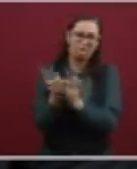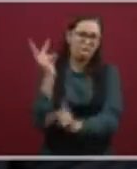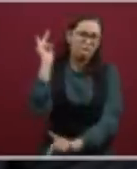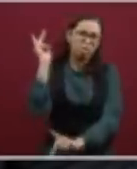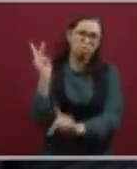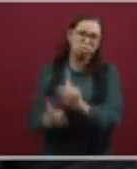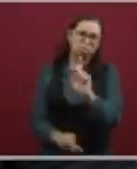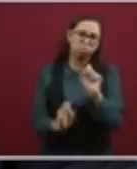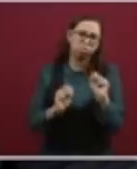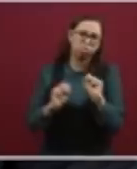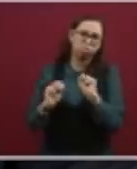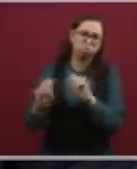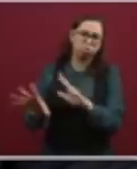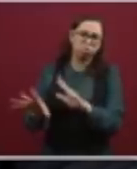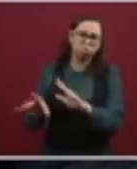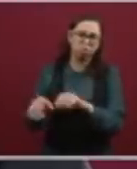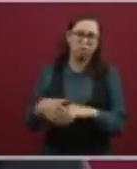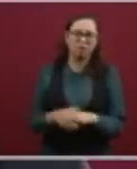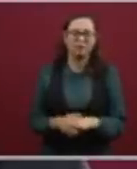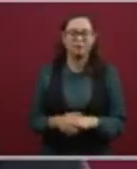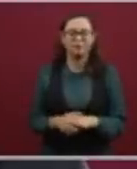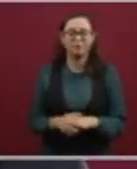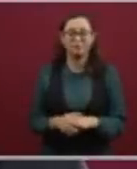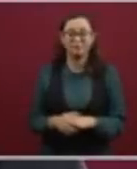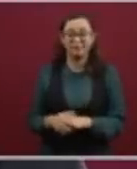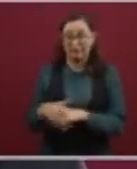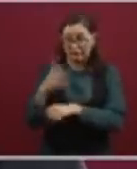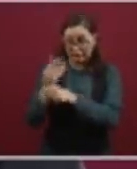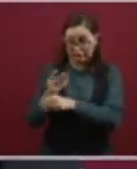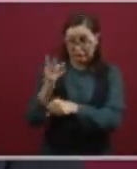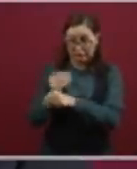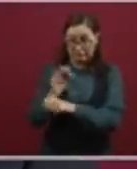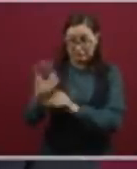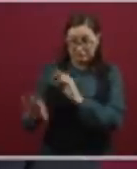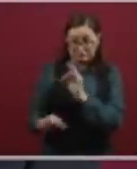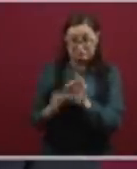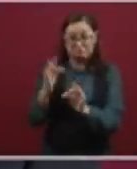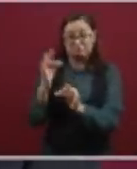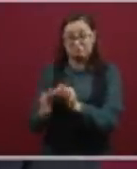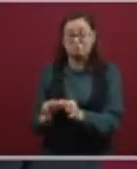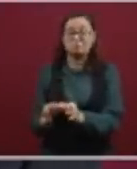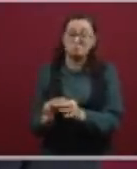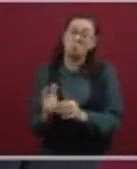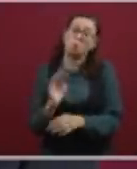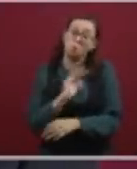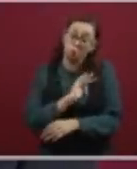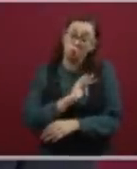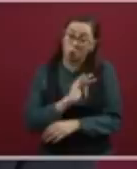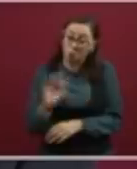inconclusa, y para terminarla, lo que nos permitiría tener